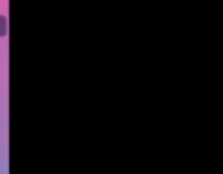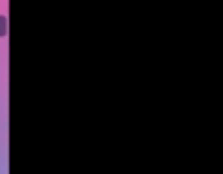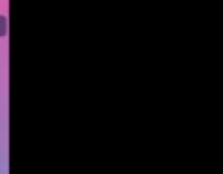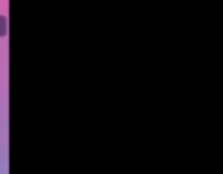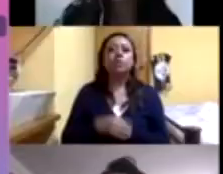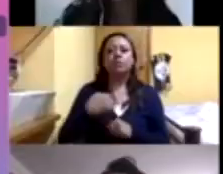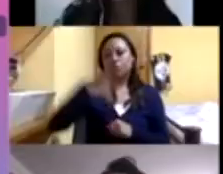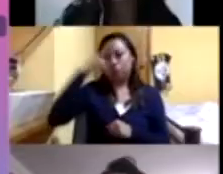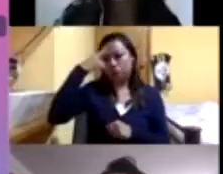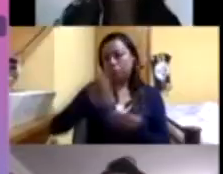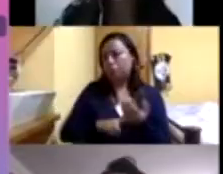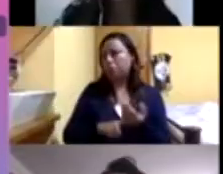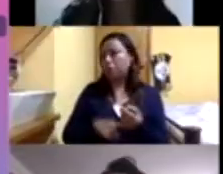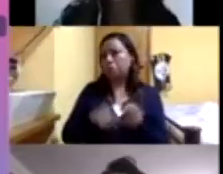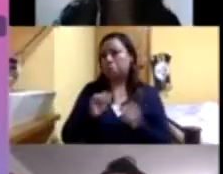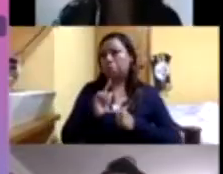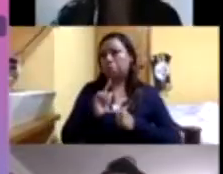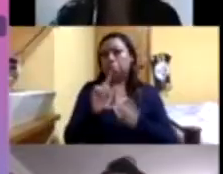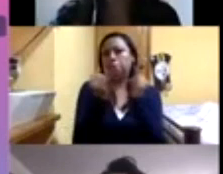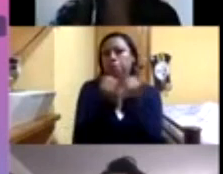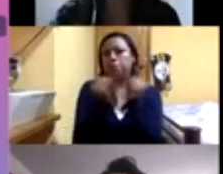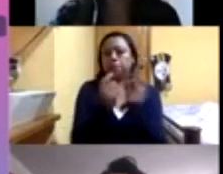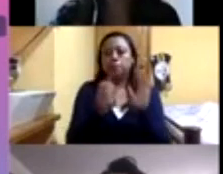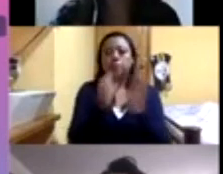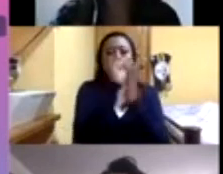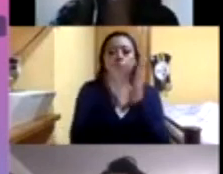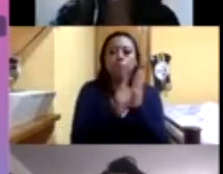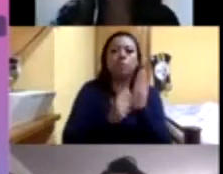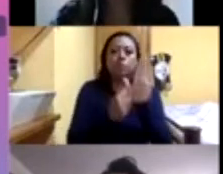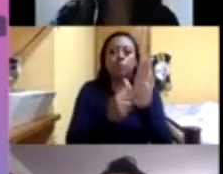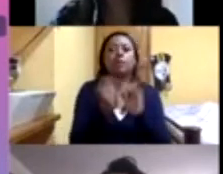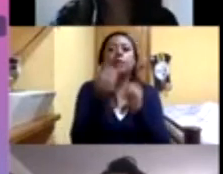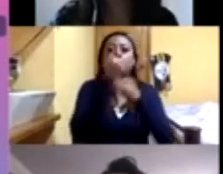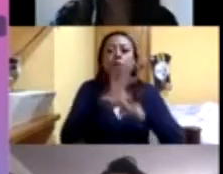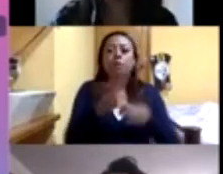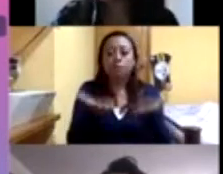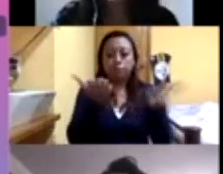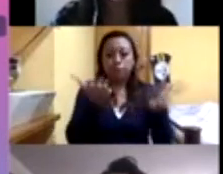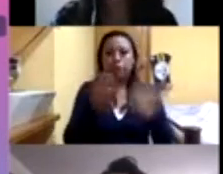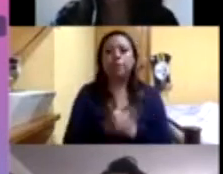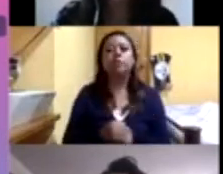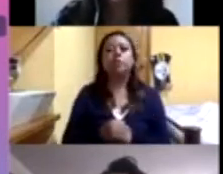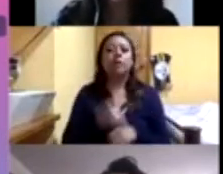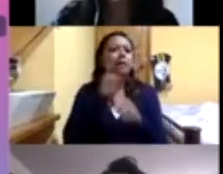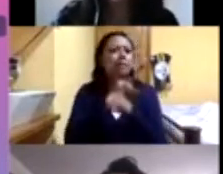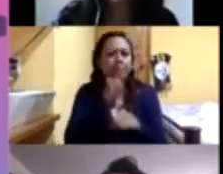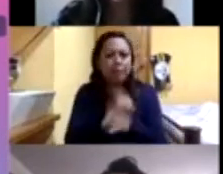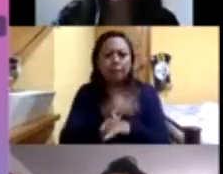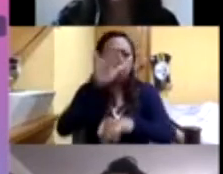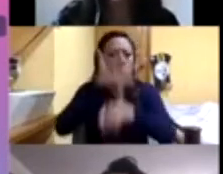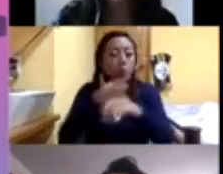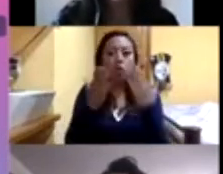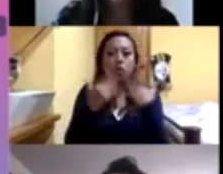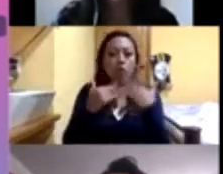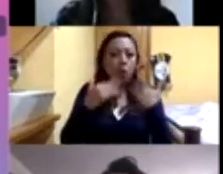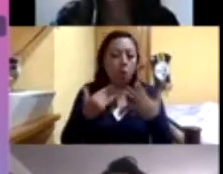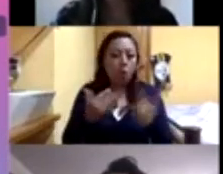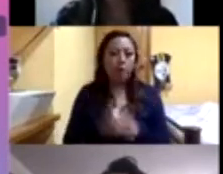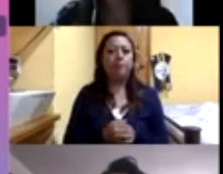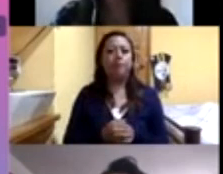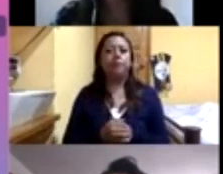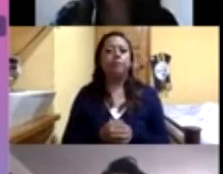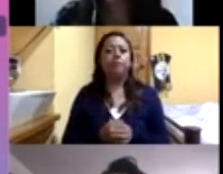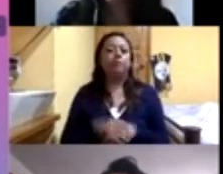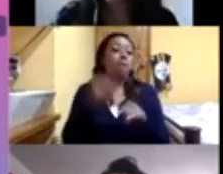ahí presentando sus solicitudes de información, el señor no tiene acceso a internet, no conoce, no sabe utilizar una computadora, y aún